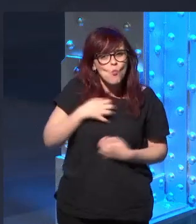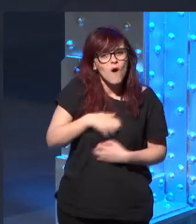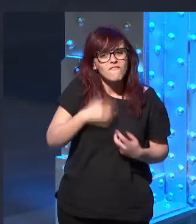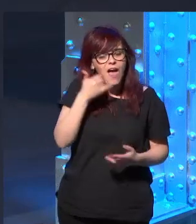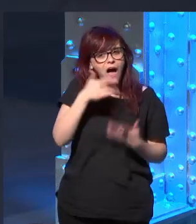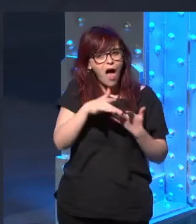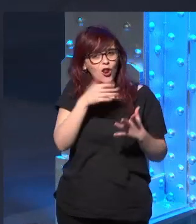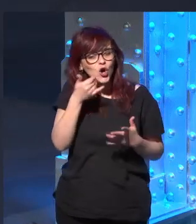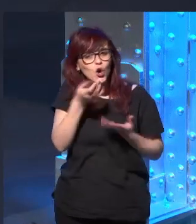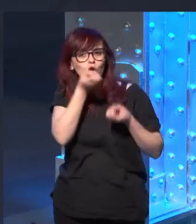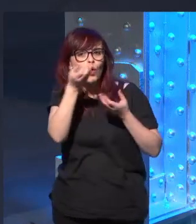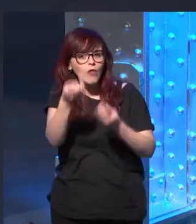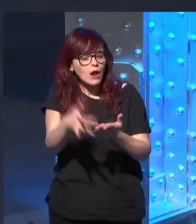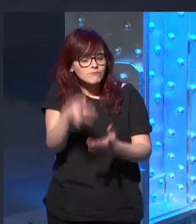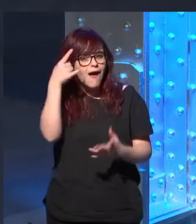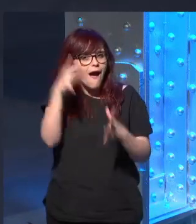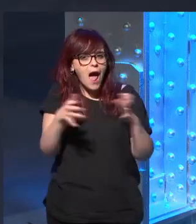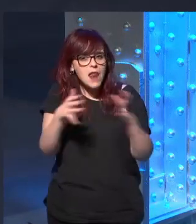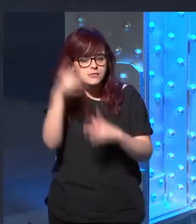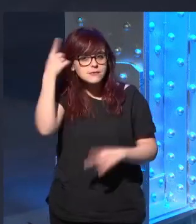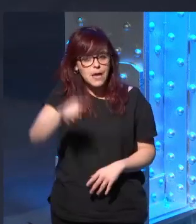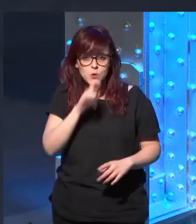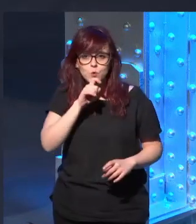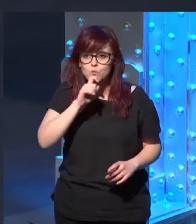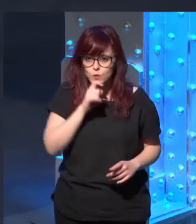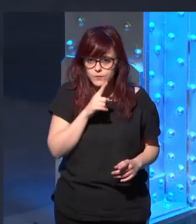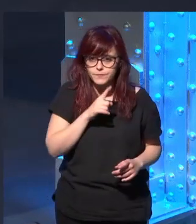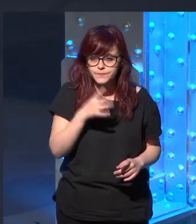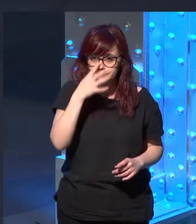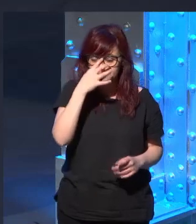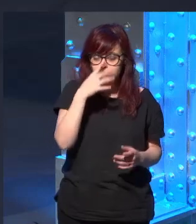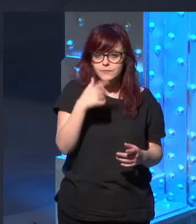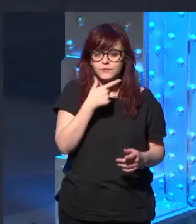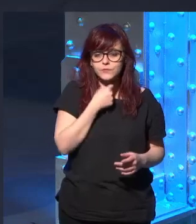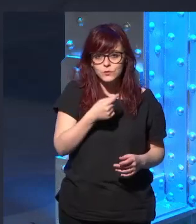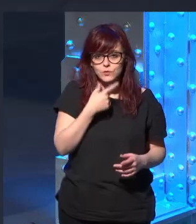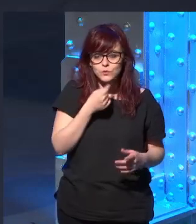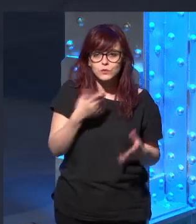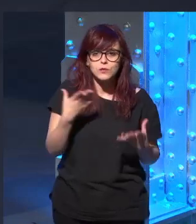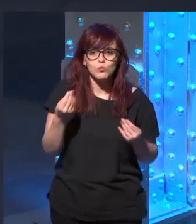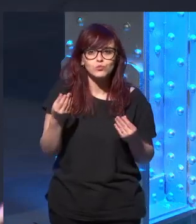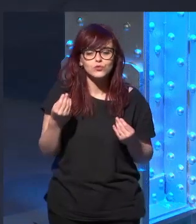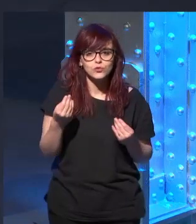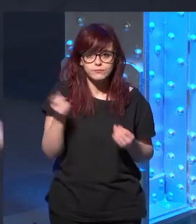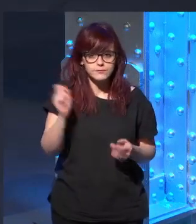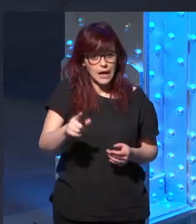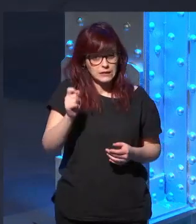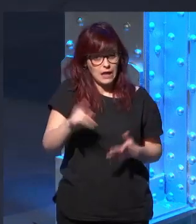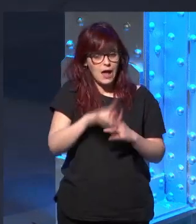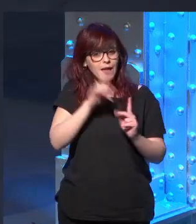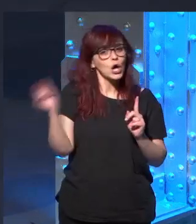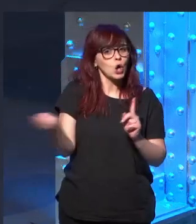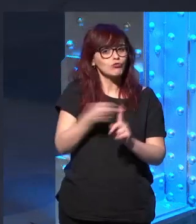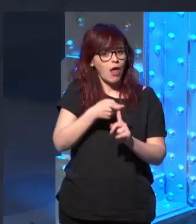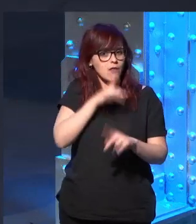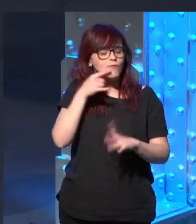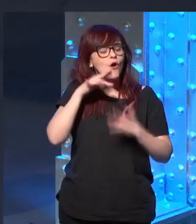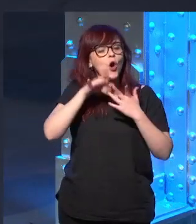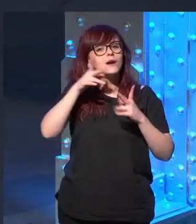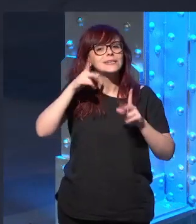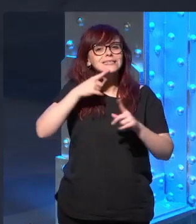algo es muy claro. Y entonces, a mí lo que me gusta mucho justamente es jugar a encontrar esa distancia